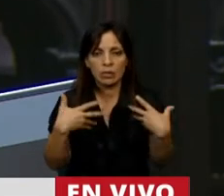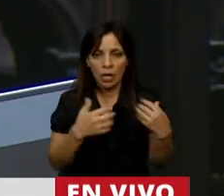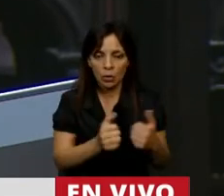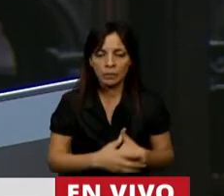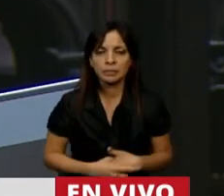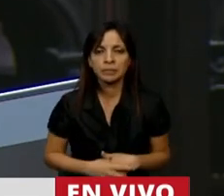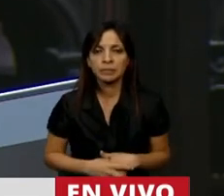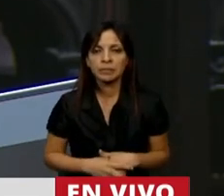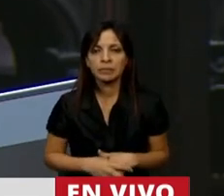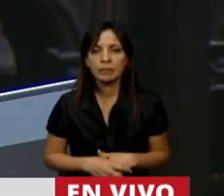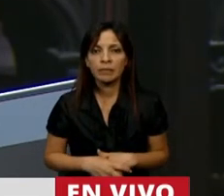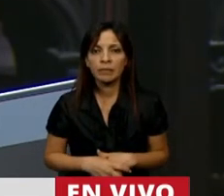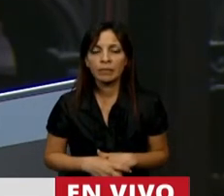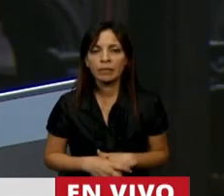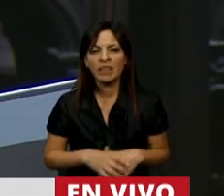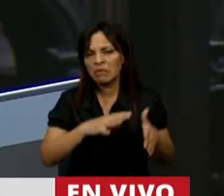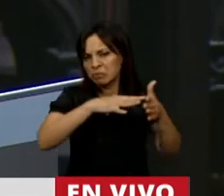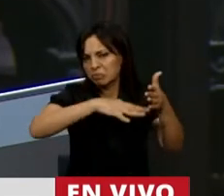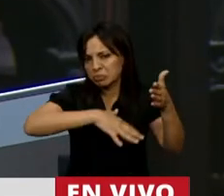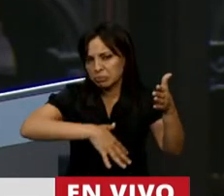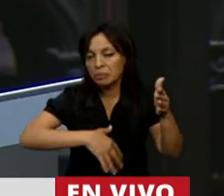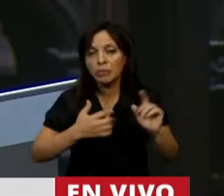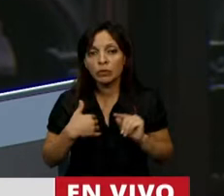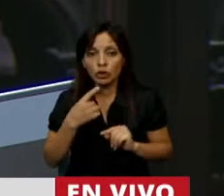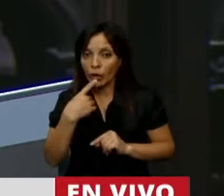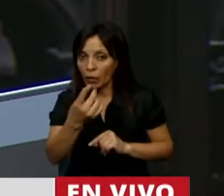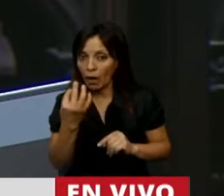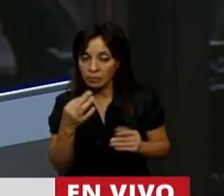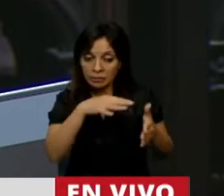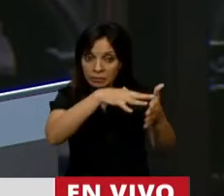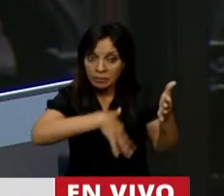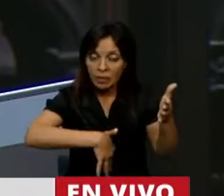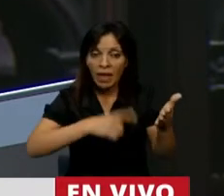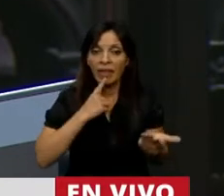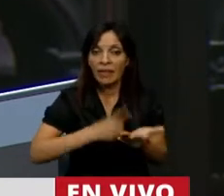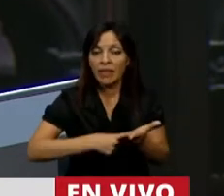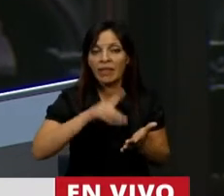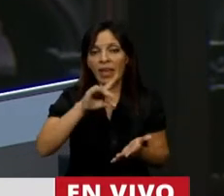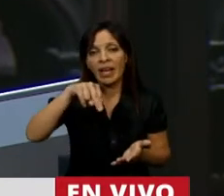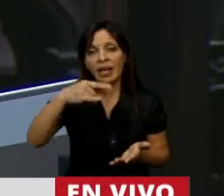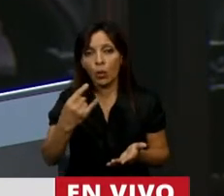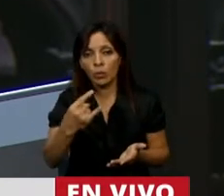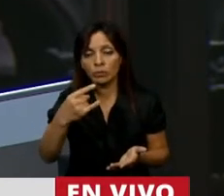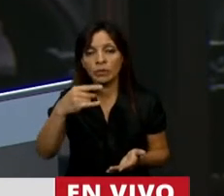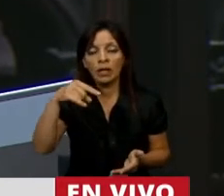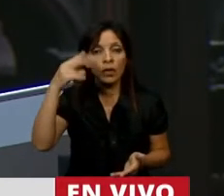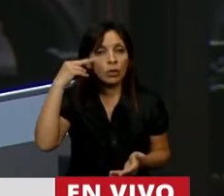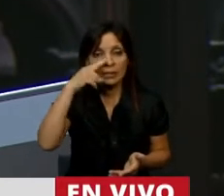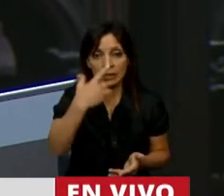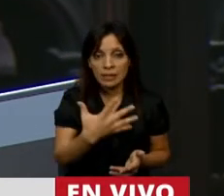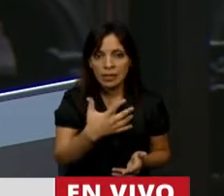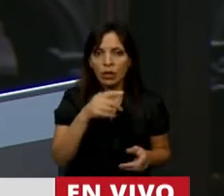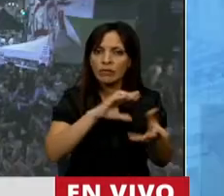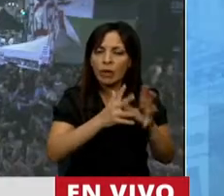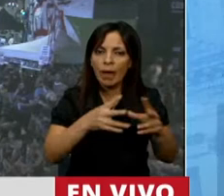Quiero decirle que por ese DNU 975 se lo recortaron al Ministerio de Salud en el